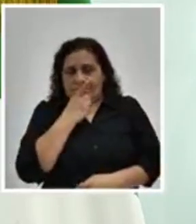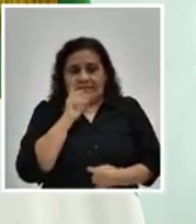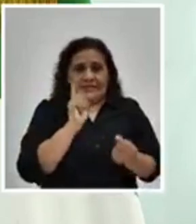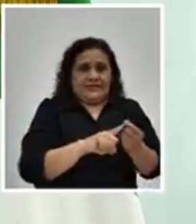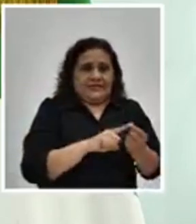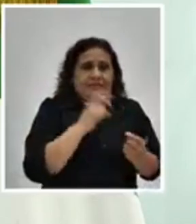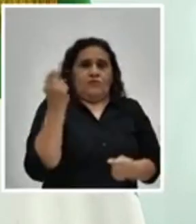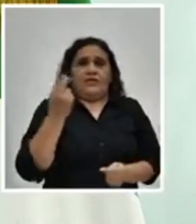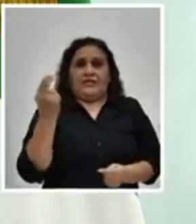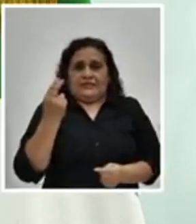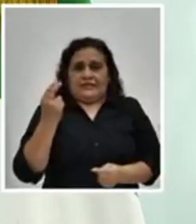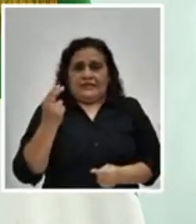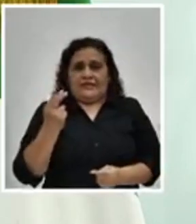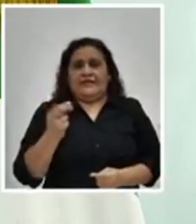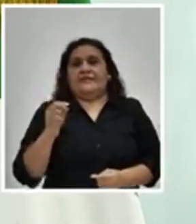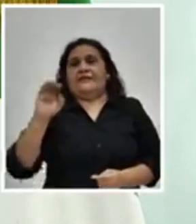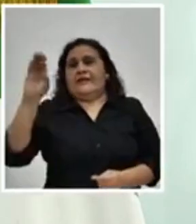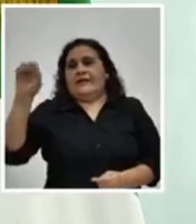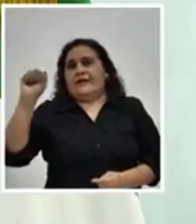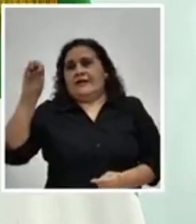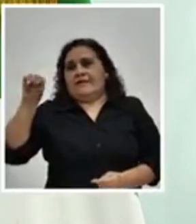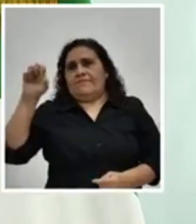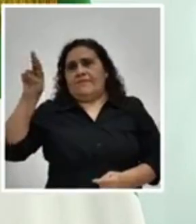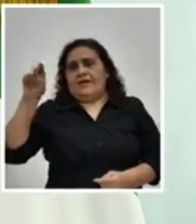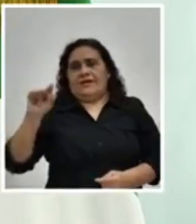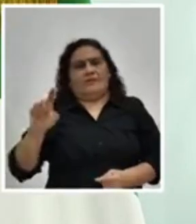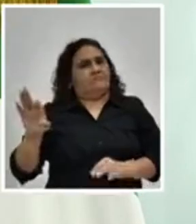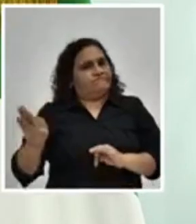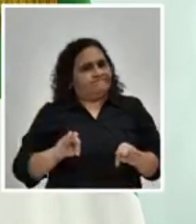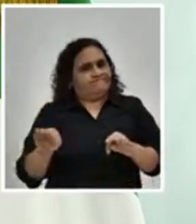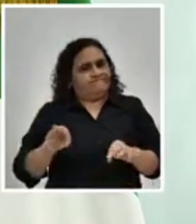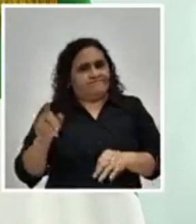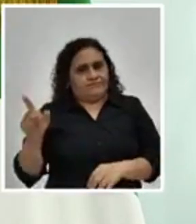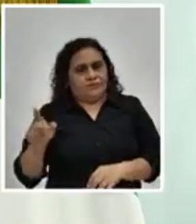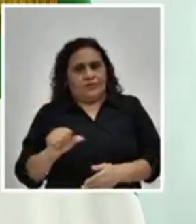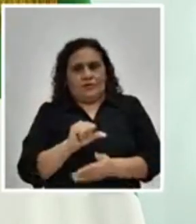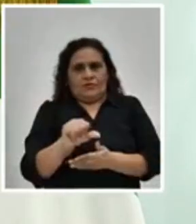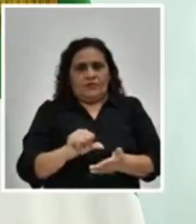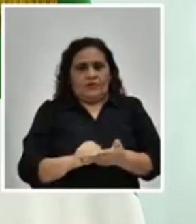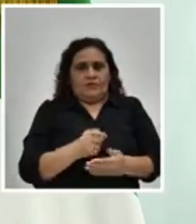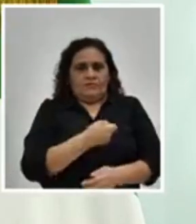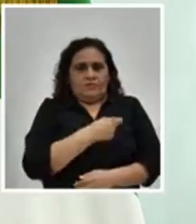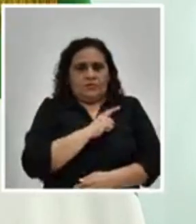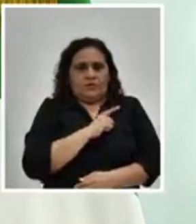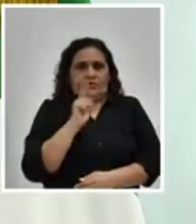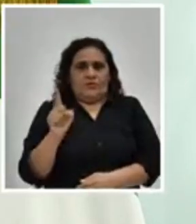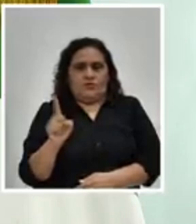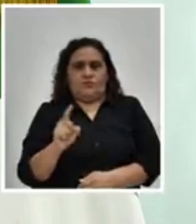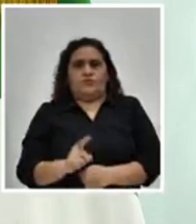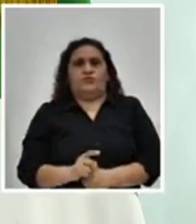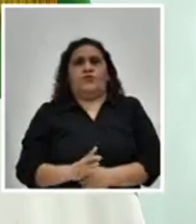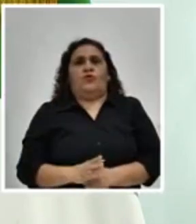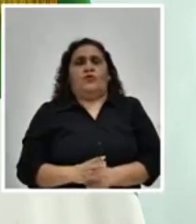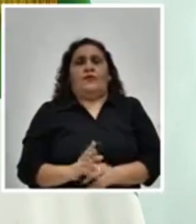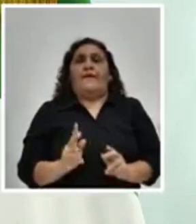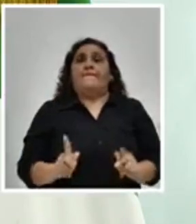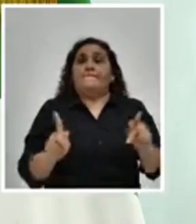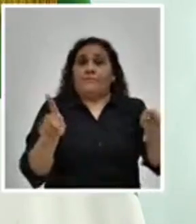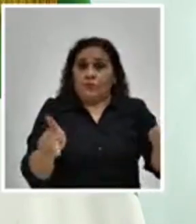requiera. Esta cámara se encuentra ya operando en el Centro de Salud con Servicios Ampliados de